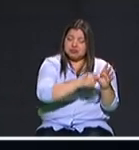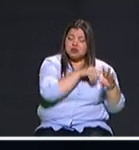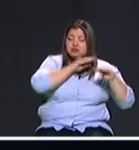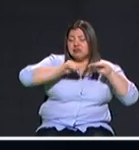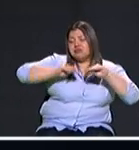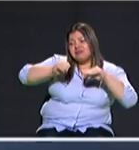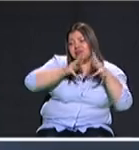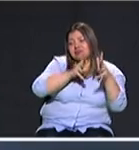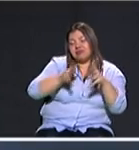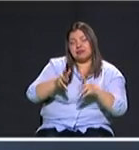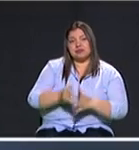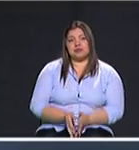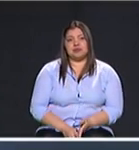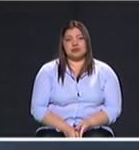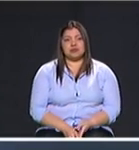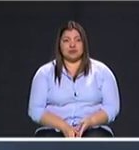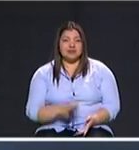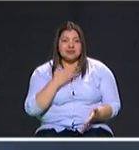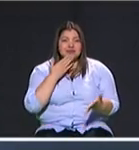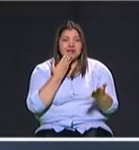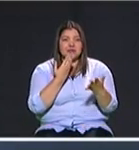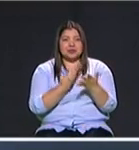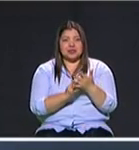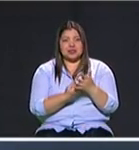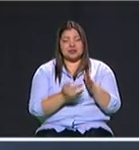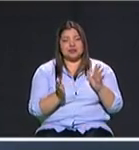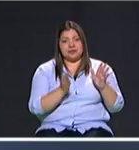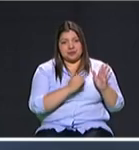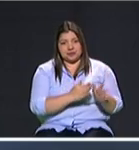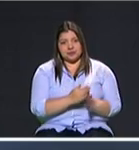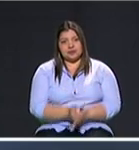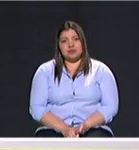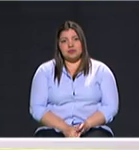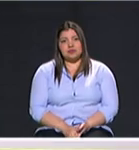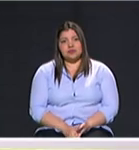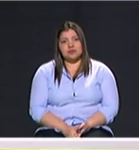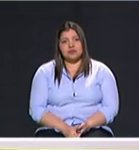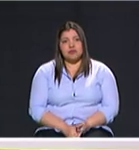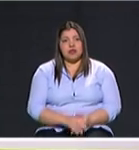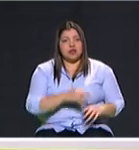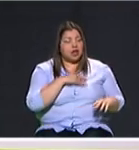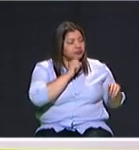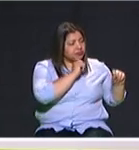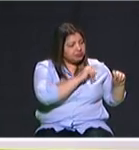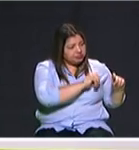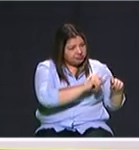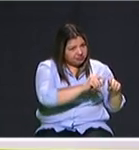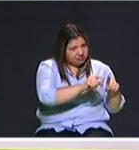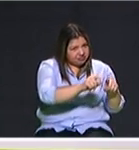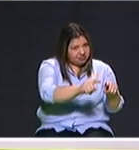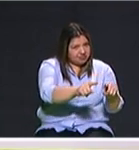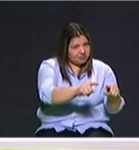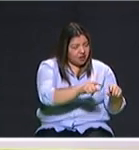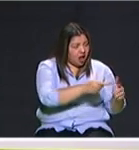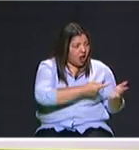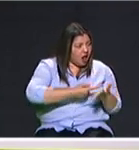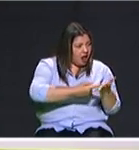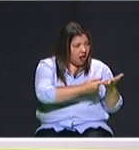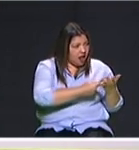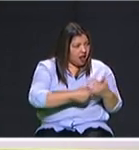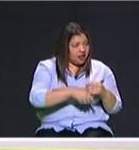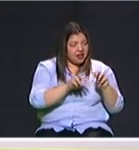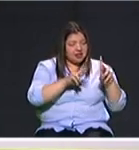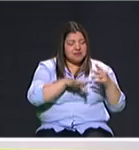medellín muchas gracias candidato el turno entonces ahora y de esa manera también cerramos esta ronda con este tema de obras de